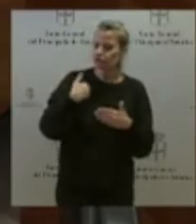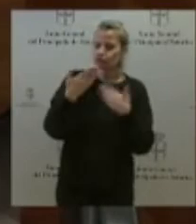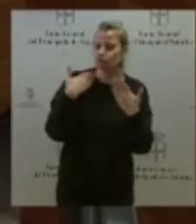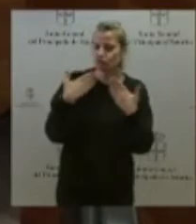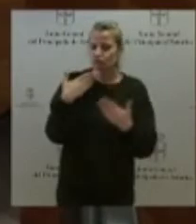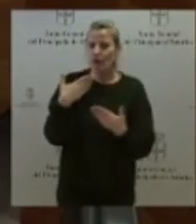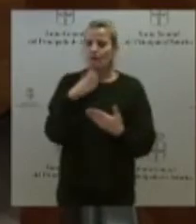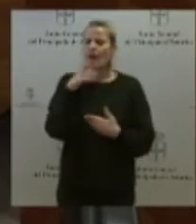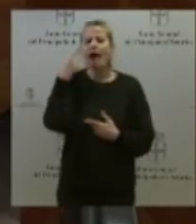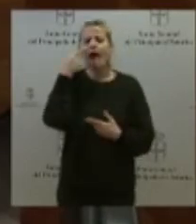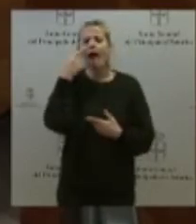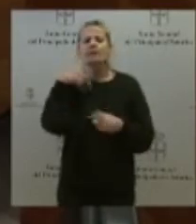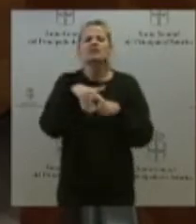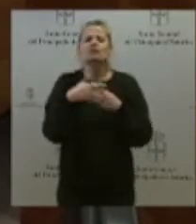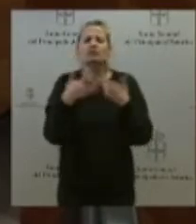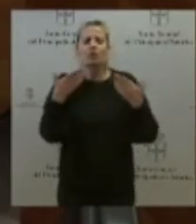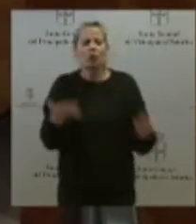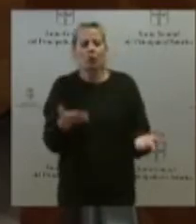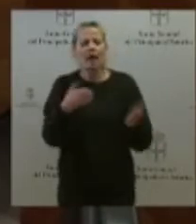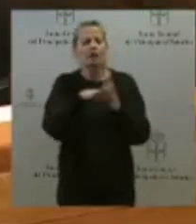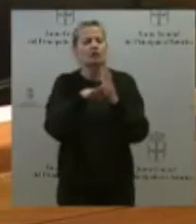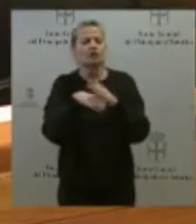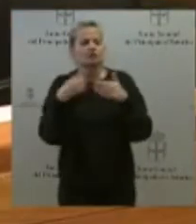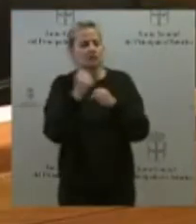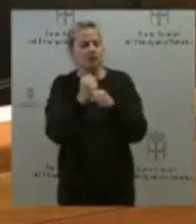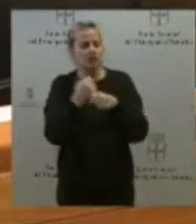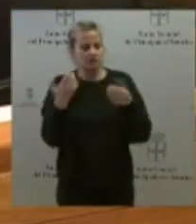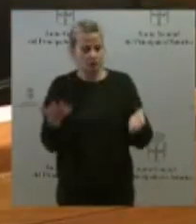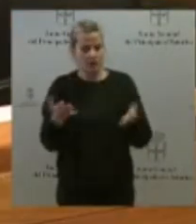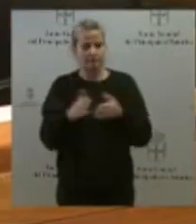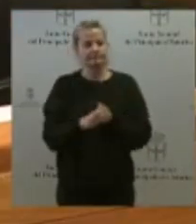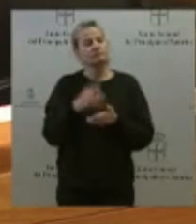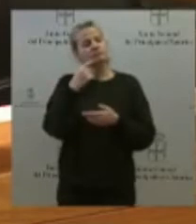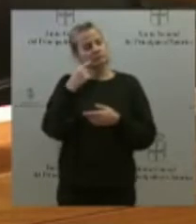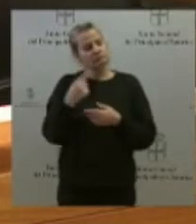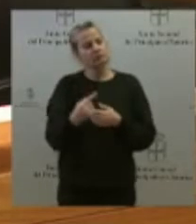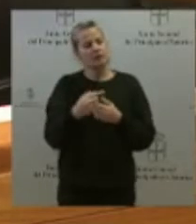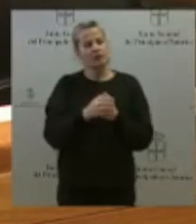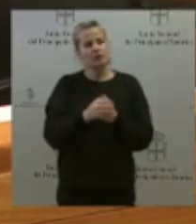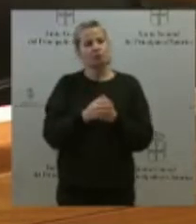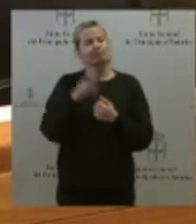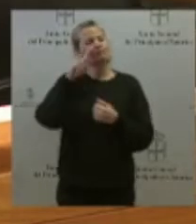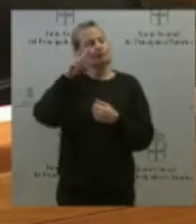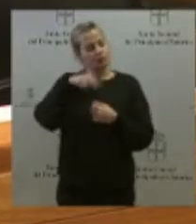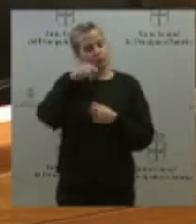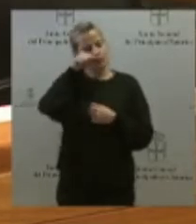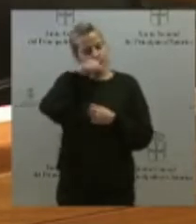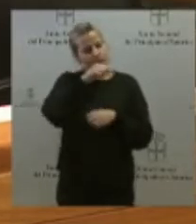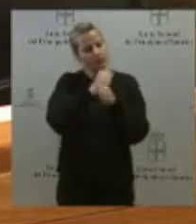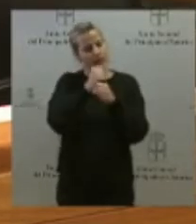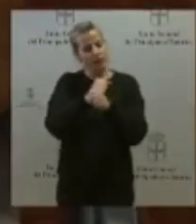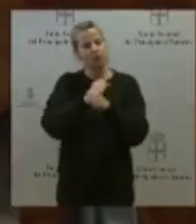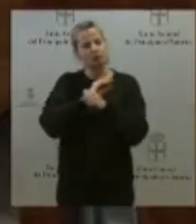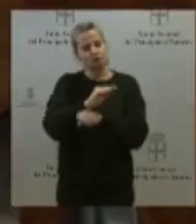cerca. Así que yo lo que le puedo decir es que, bueno, pues reconozco el trabajo que usted plantea, comparto que el camino, en mi opinión, debe